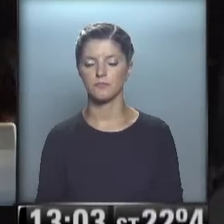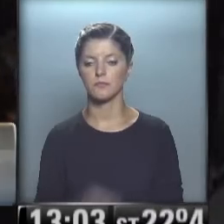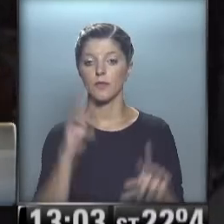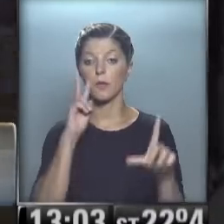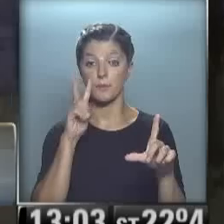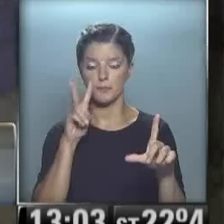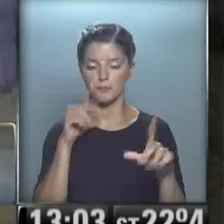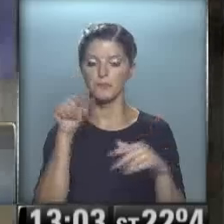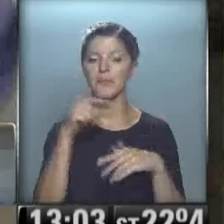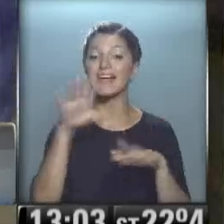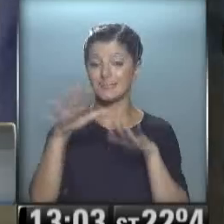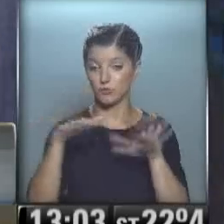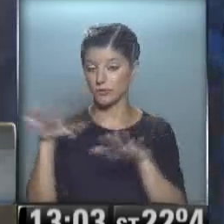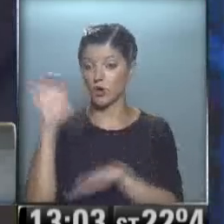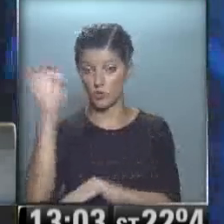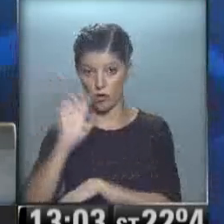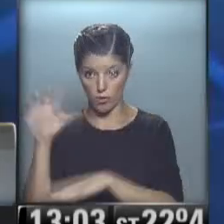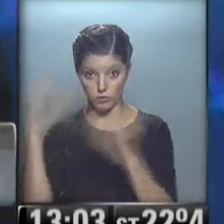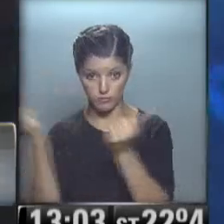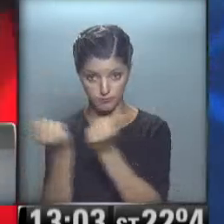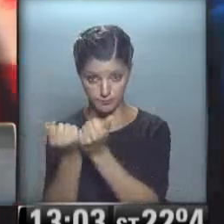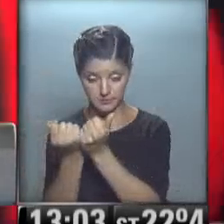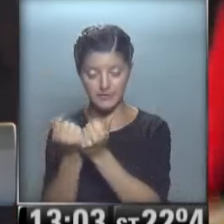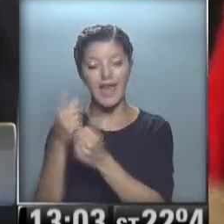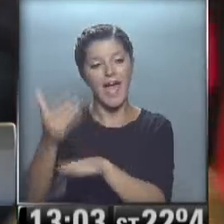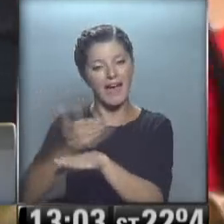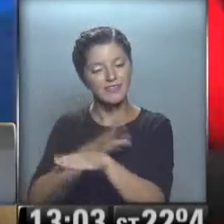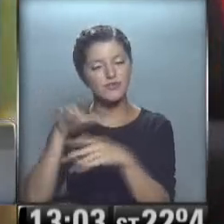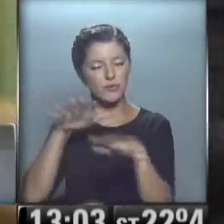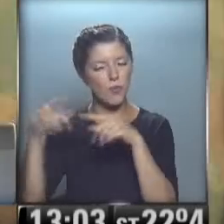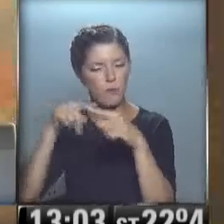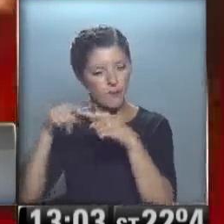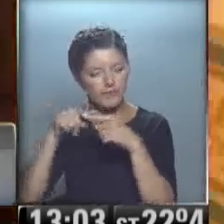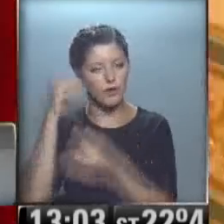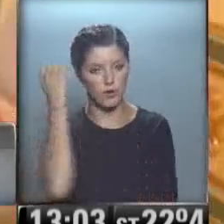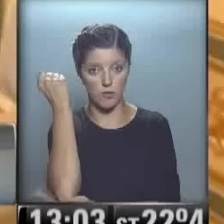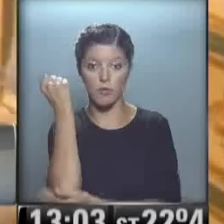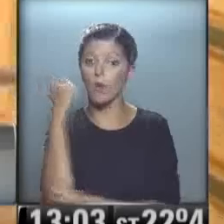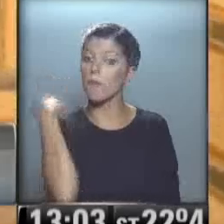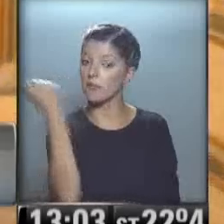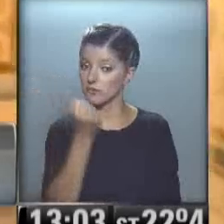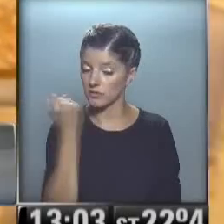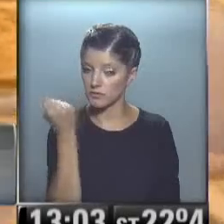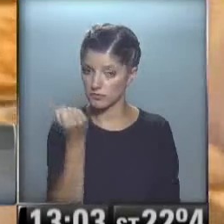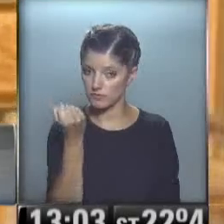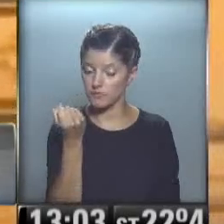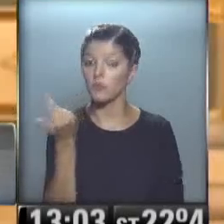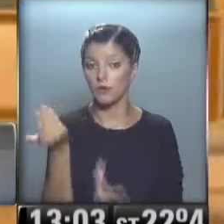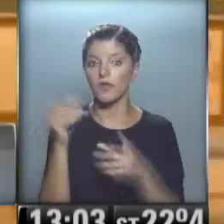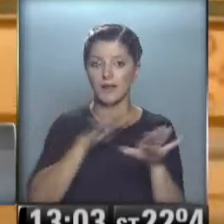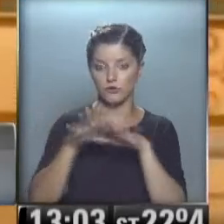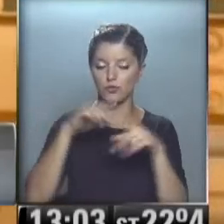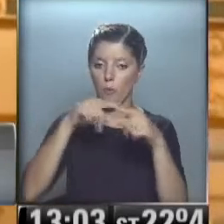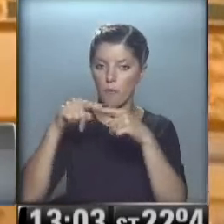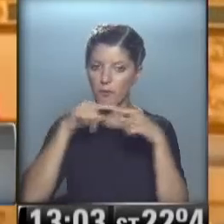El convenio con la Unión Europea tiene un trasfondo político y económico de gran alcance. Las consecuencias